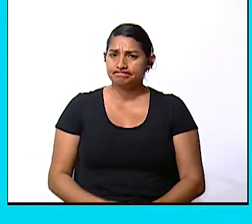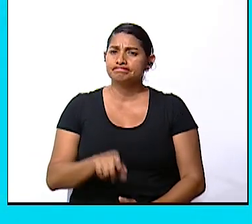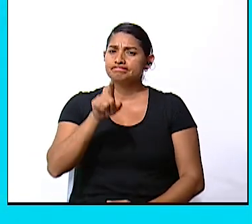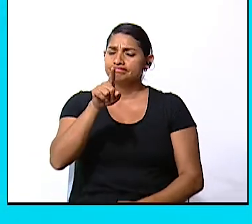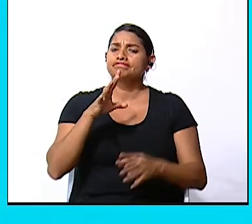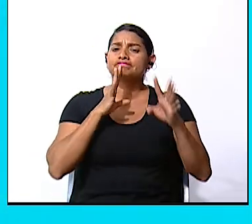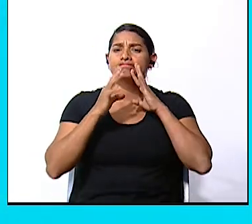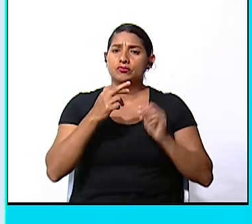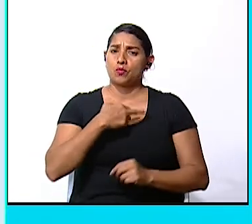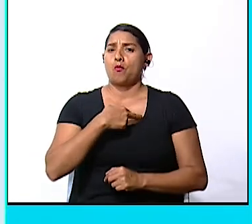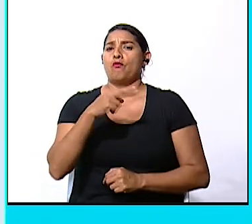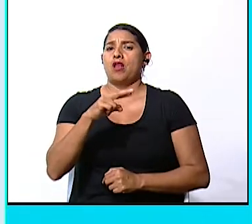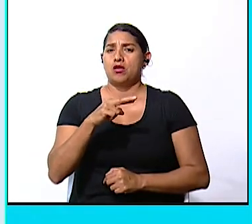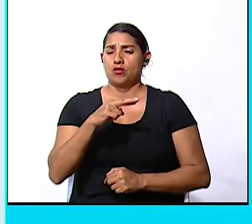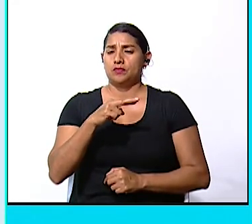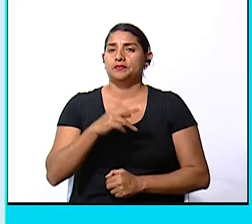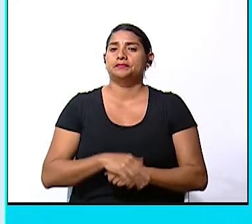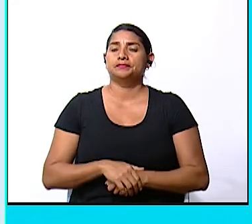la religión.